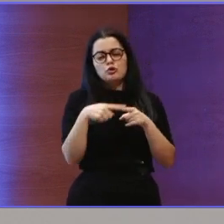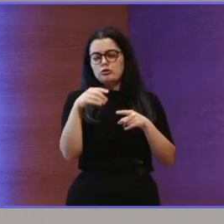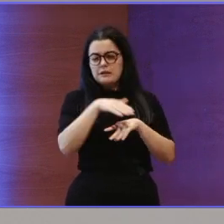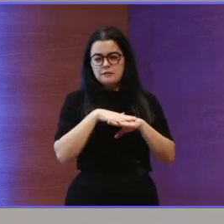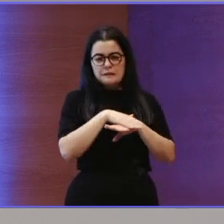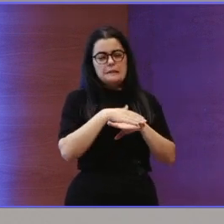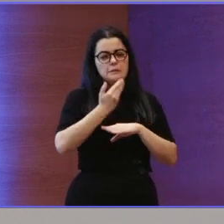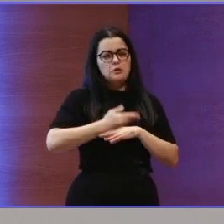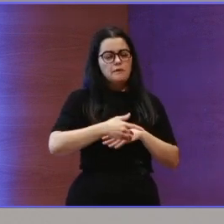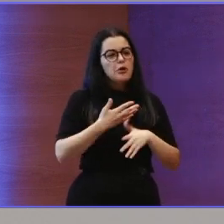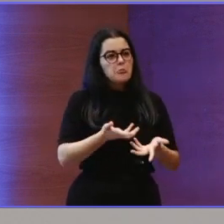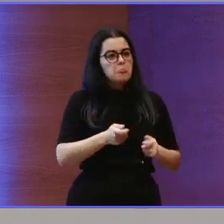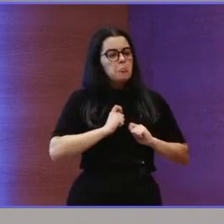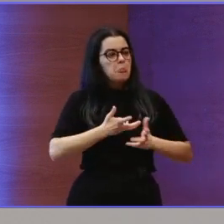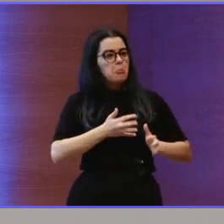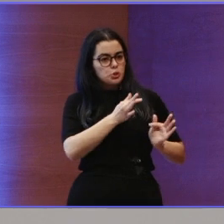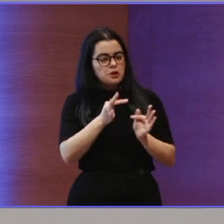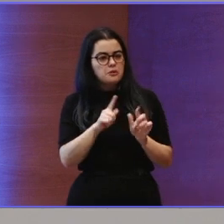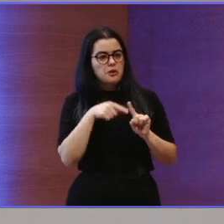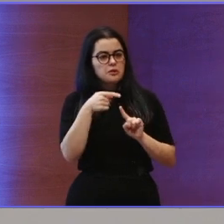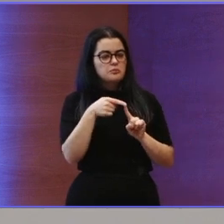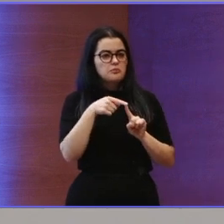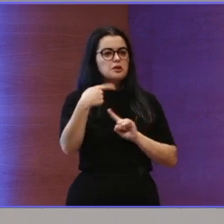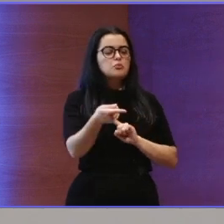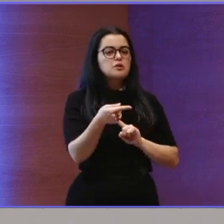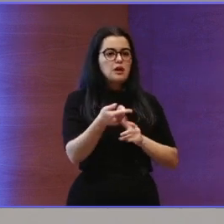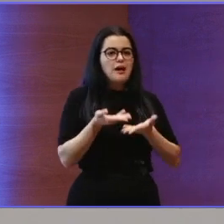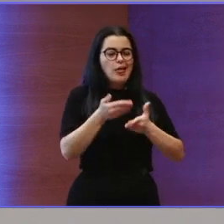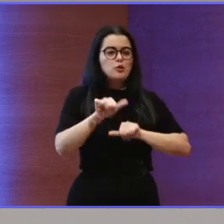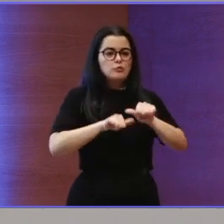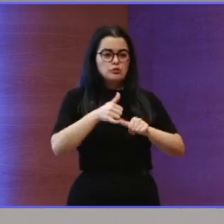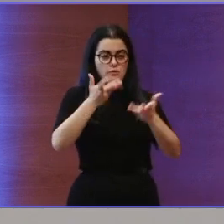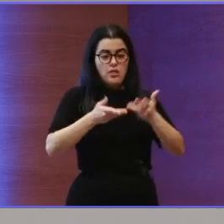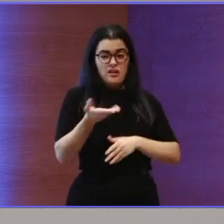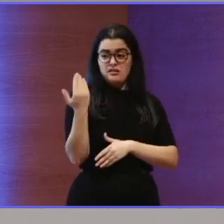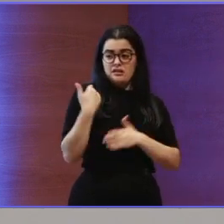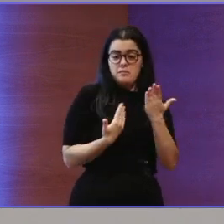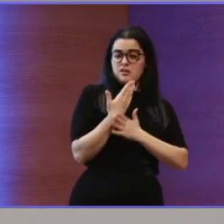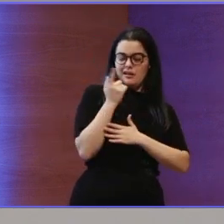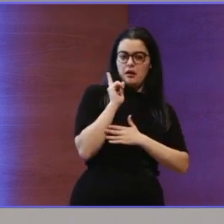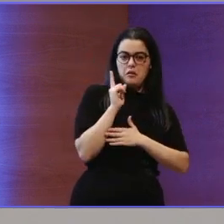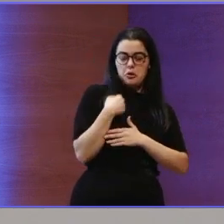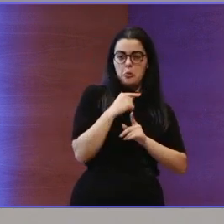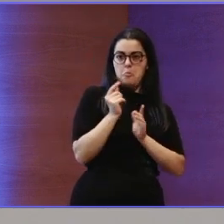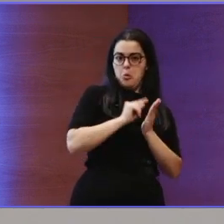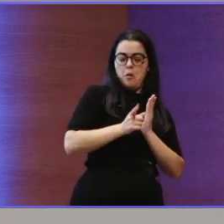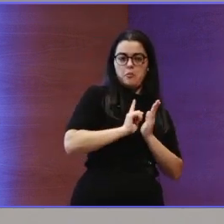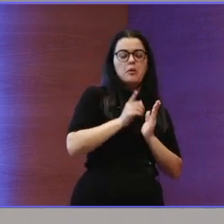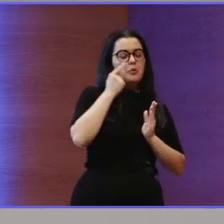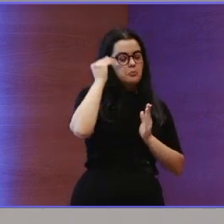eh favorables Para aportar a los procesos de evaluación una una que ha salido esta mañana Noa pero me parece interesante el registro